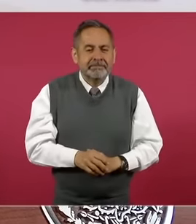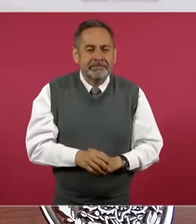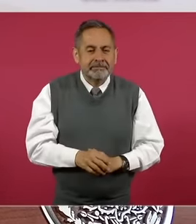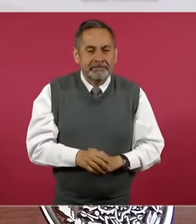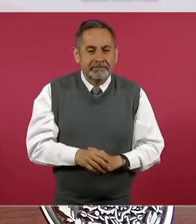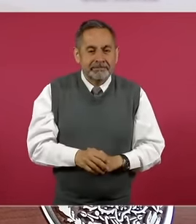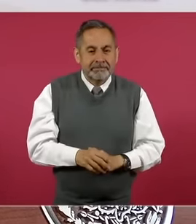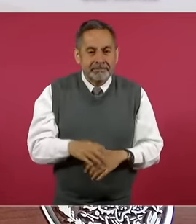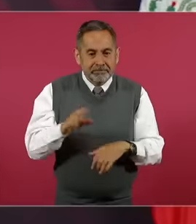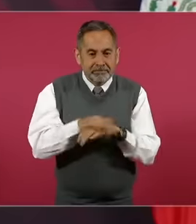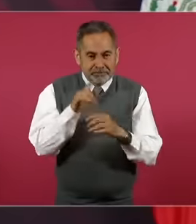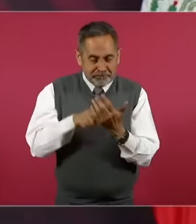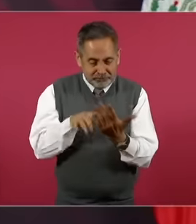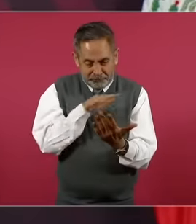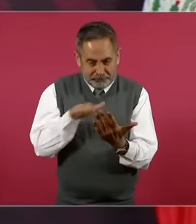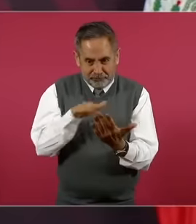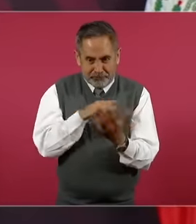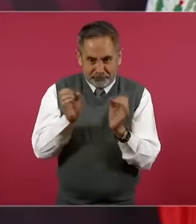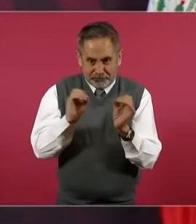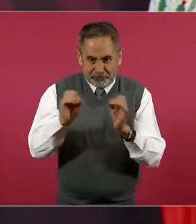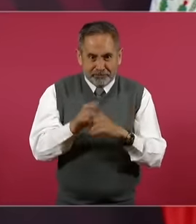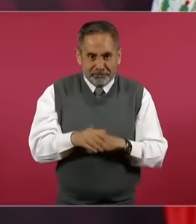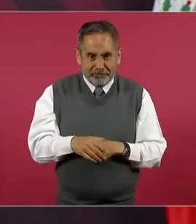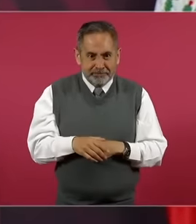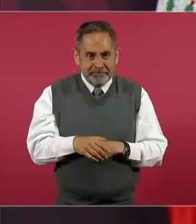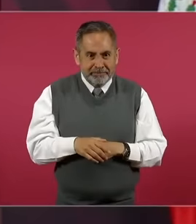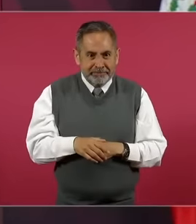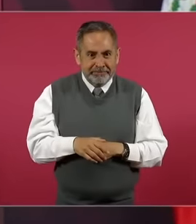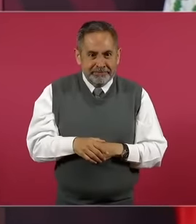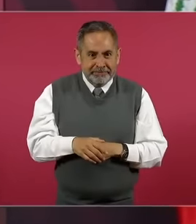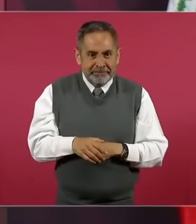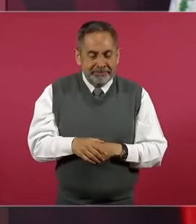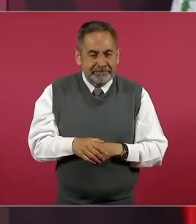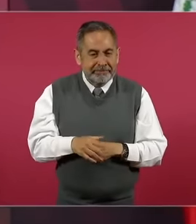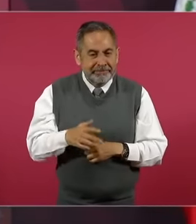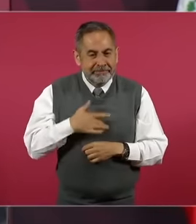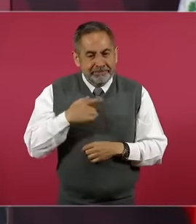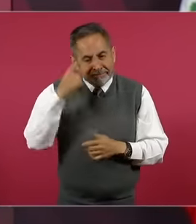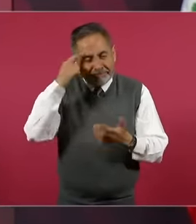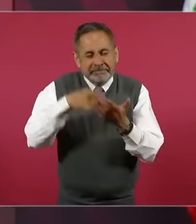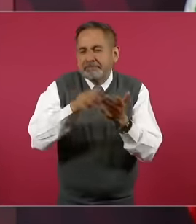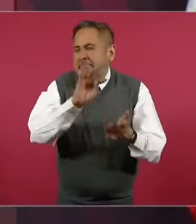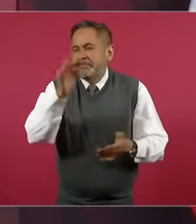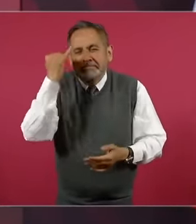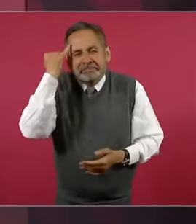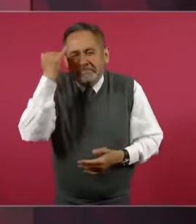porque pues no leo y me sale, pero que yo diga